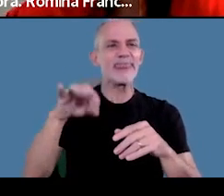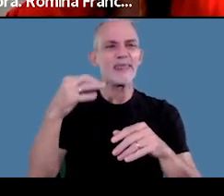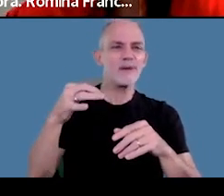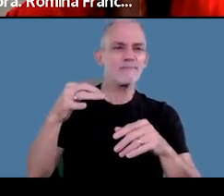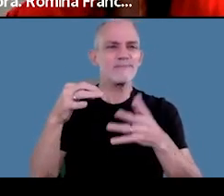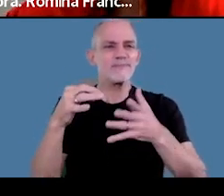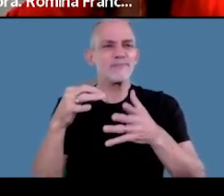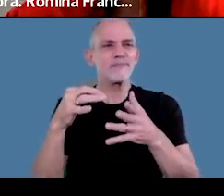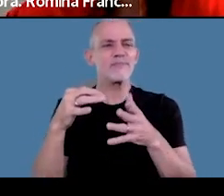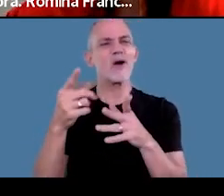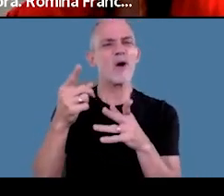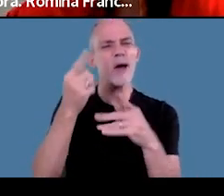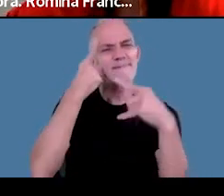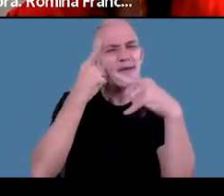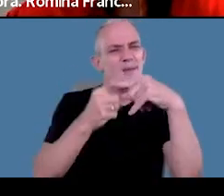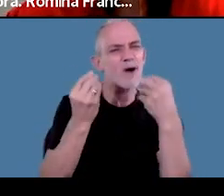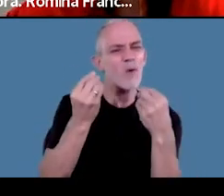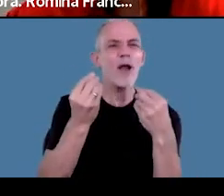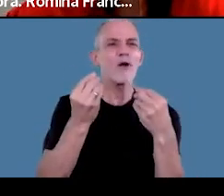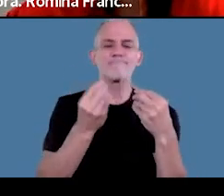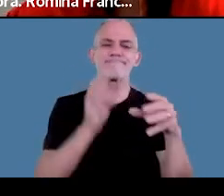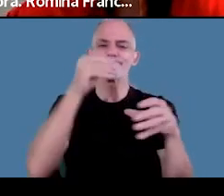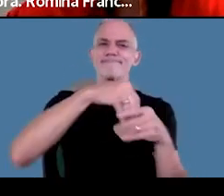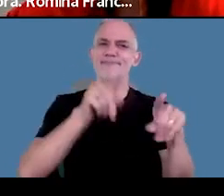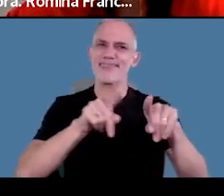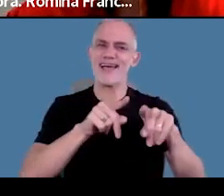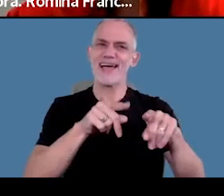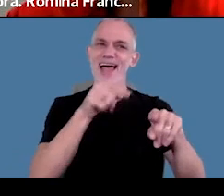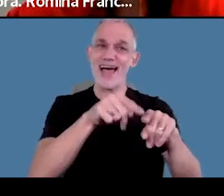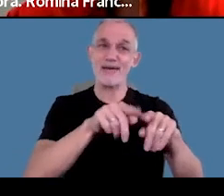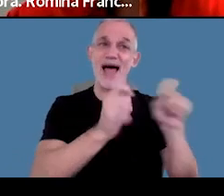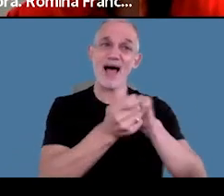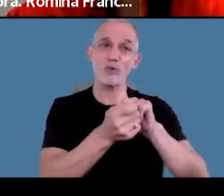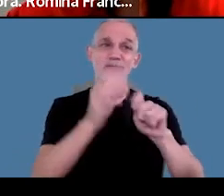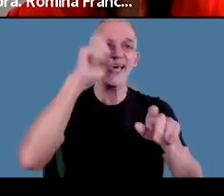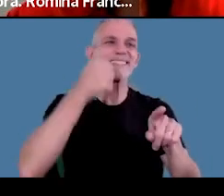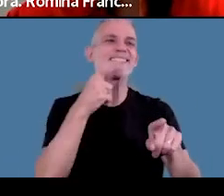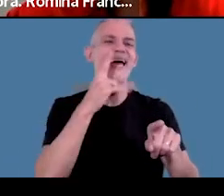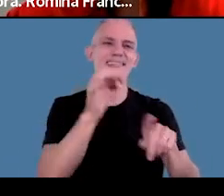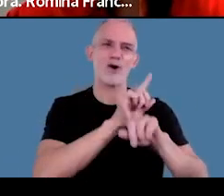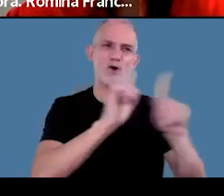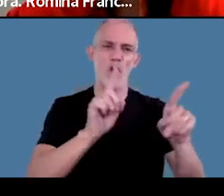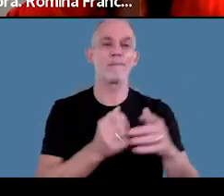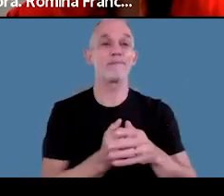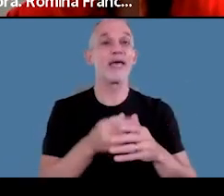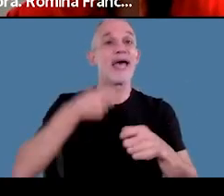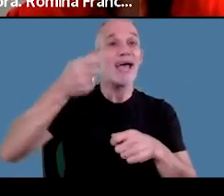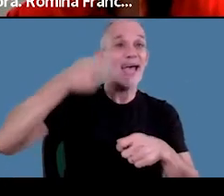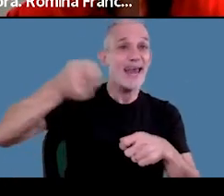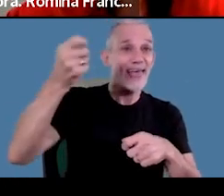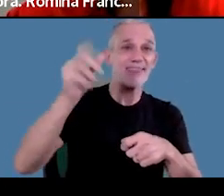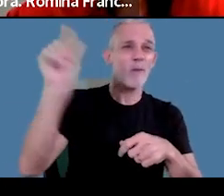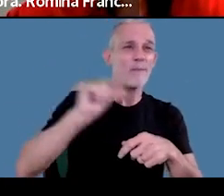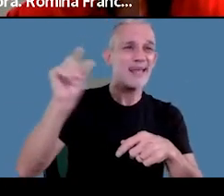que considerarlas como no computables en el ajuste estático. Créditos en